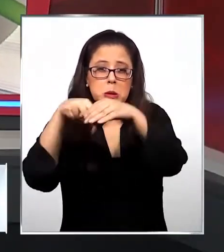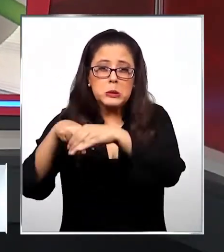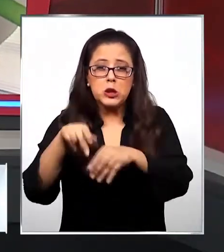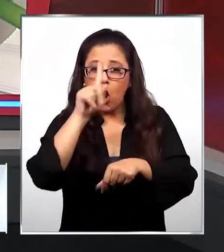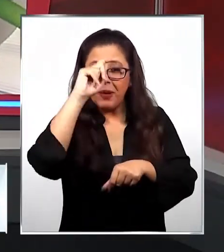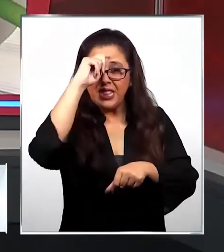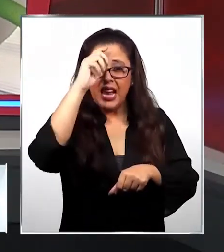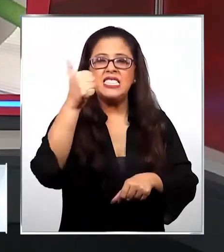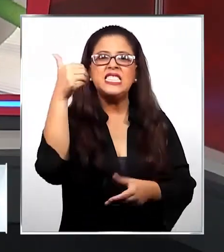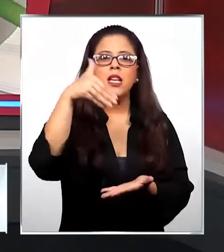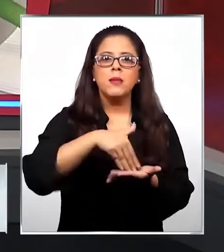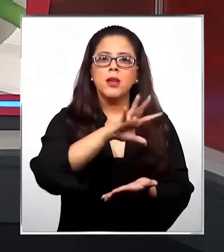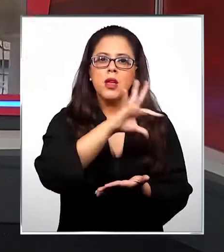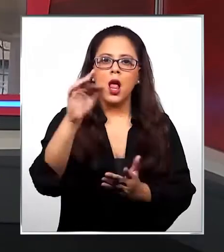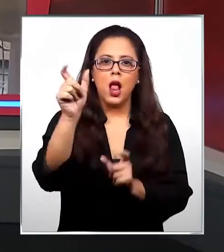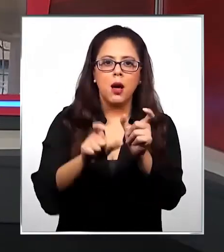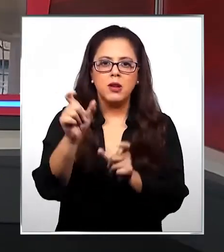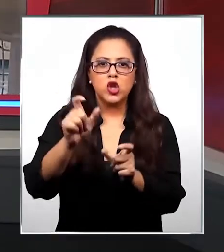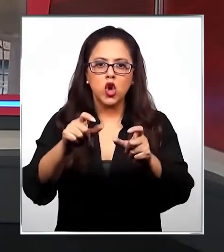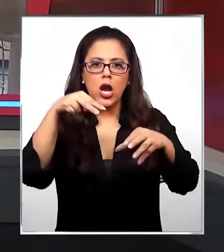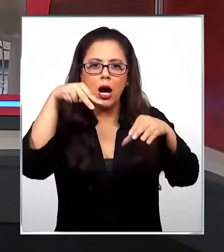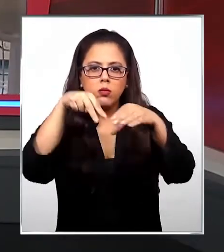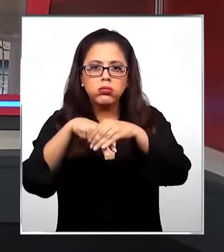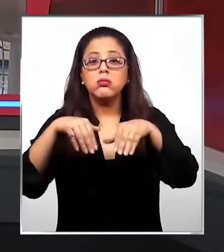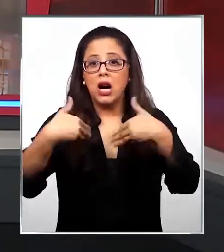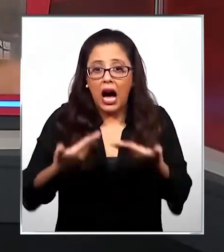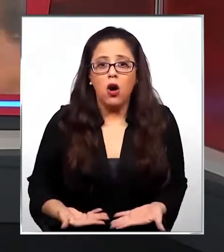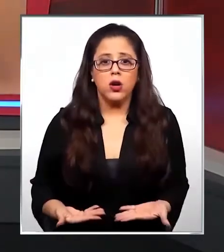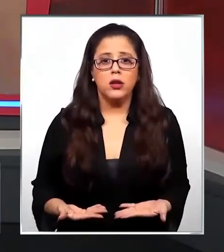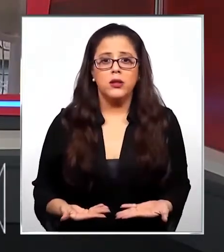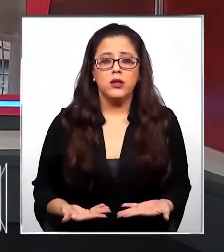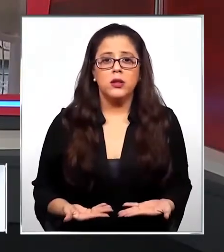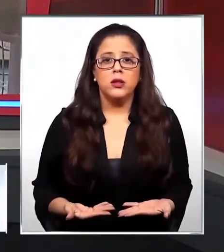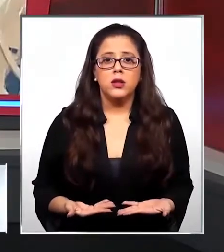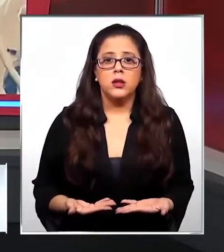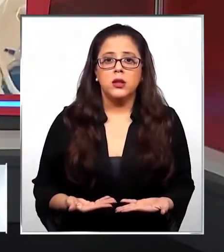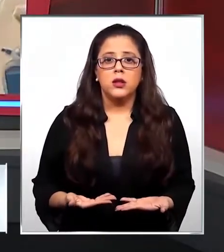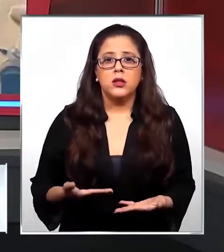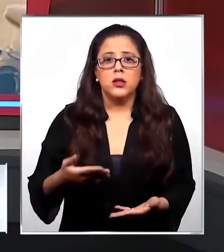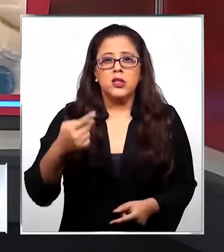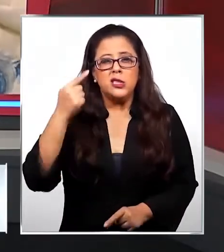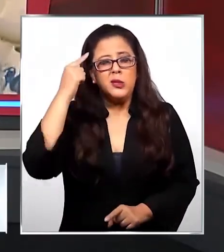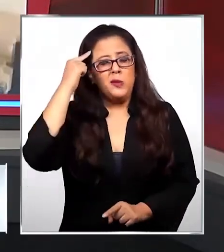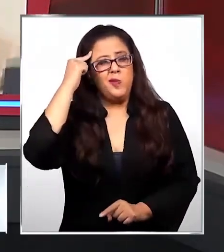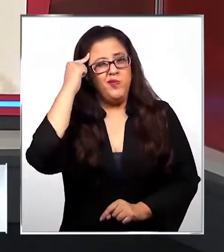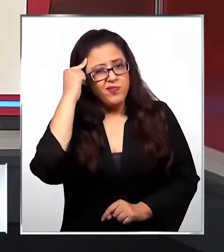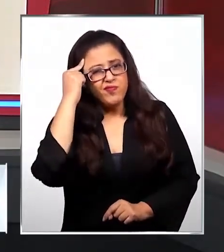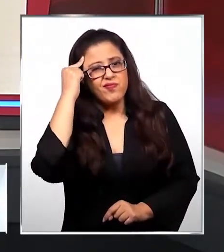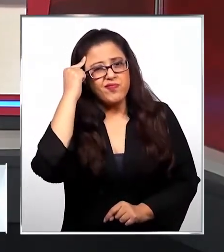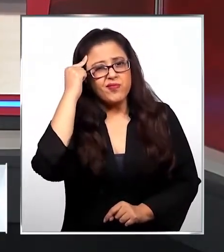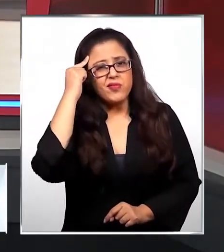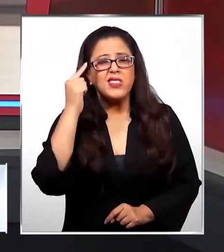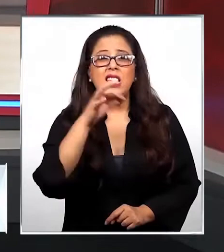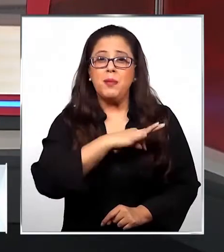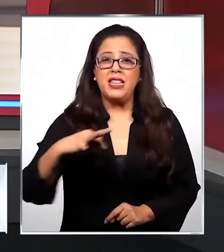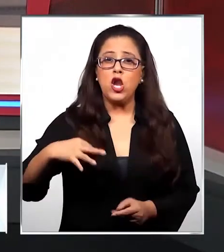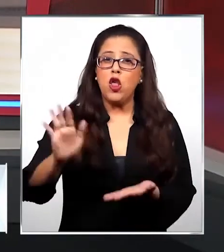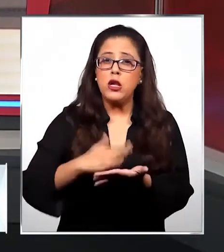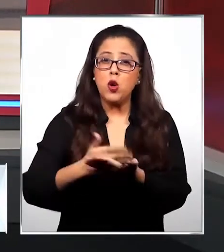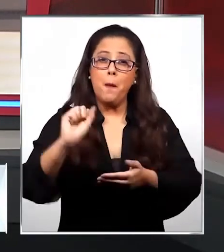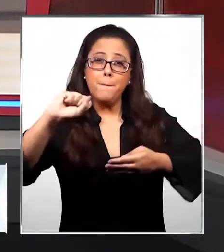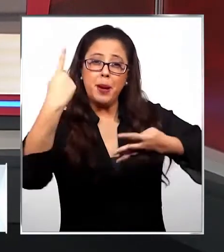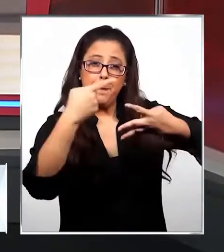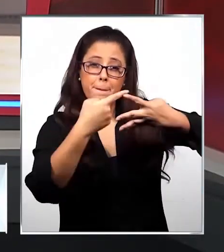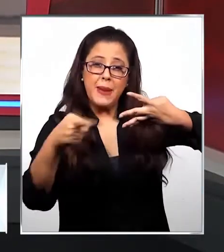país. Hay 6.500 pacientes internados en este momento. Y la proyección del Ministerio de Salud es que en la primera semana de